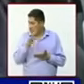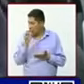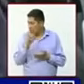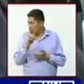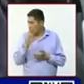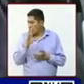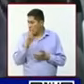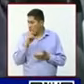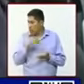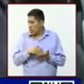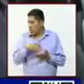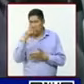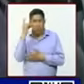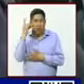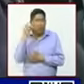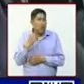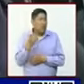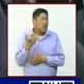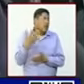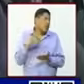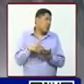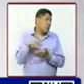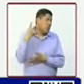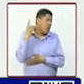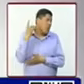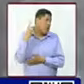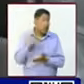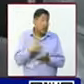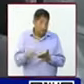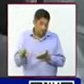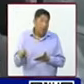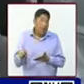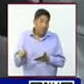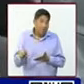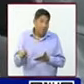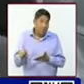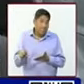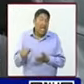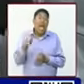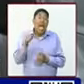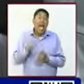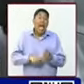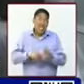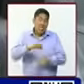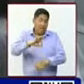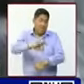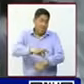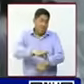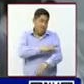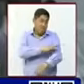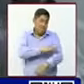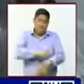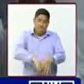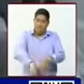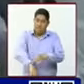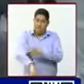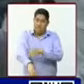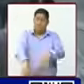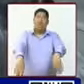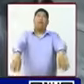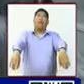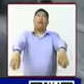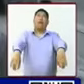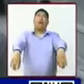3.500, 7.000, 15.000 bolivianos por cada quimioterapia. Entonces realmente el costo era